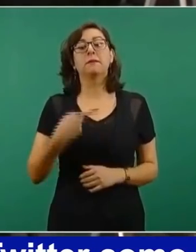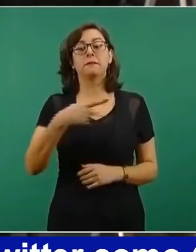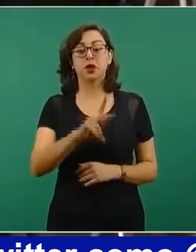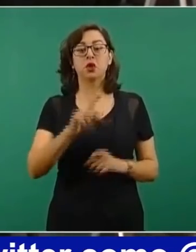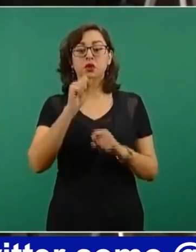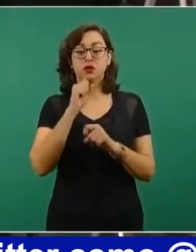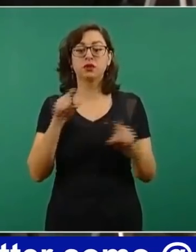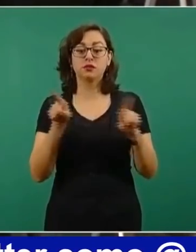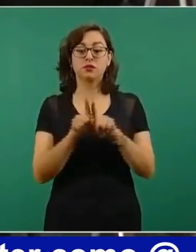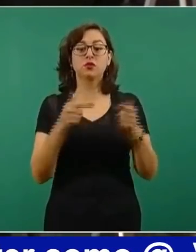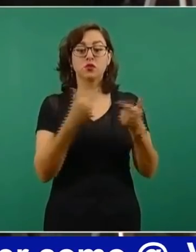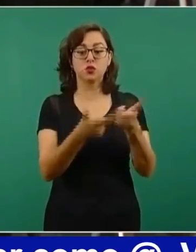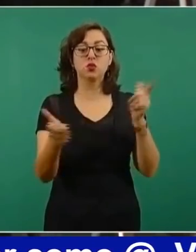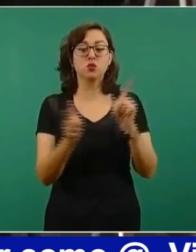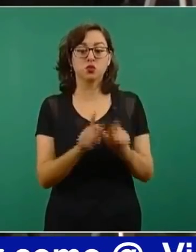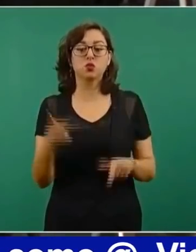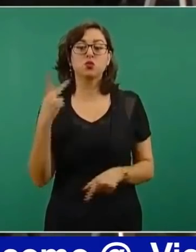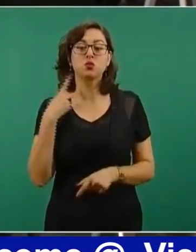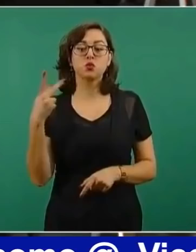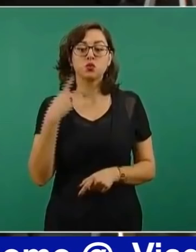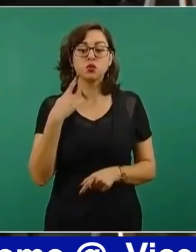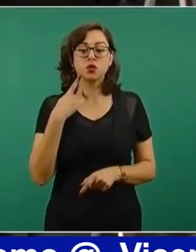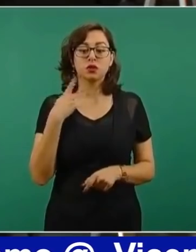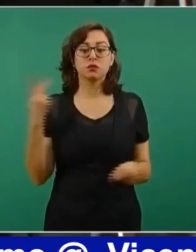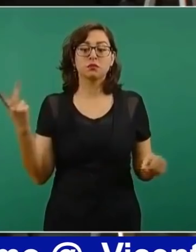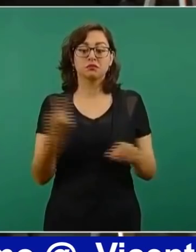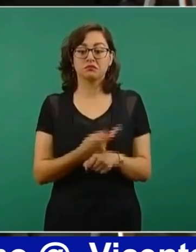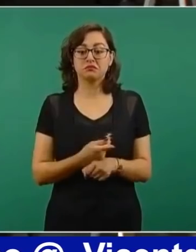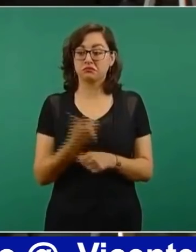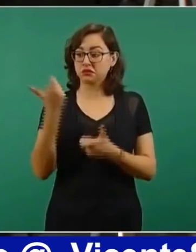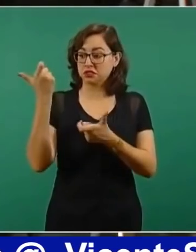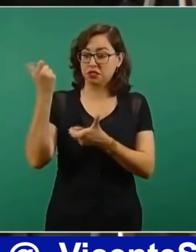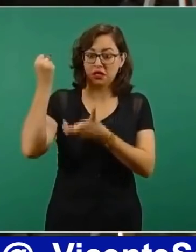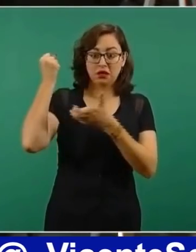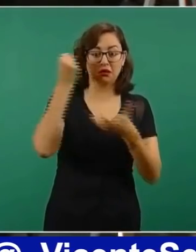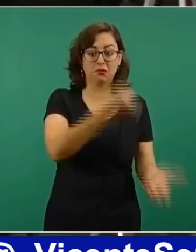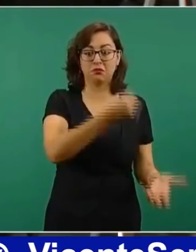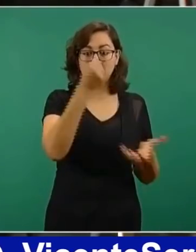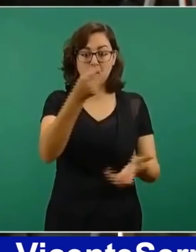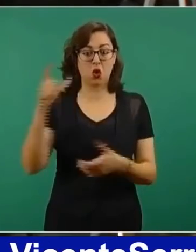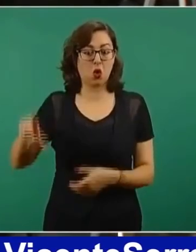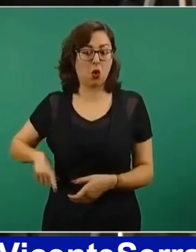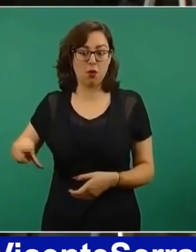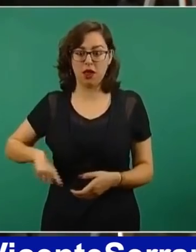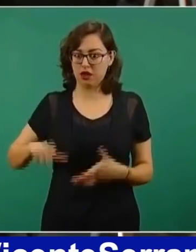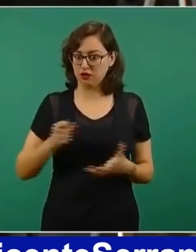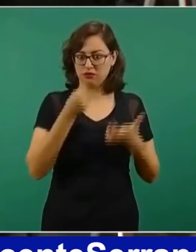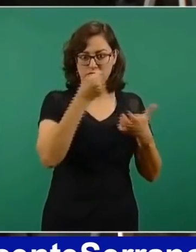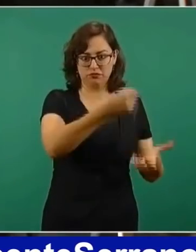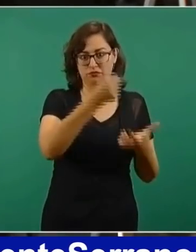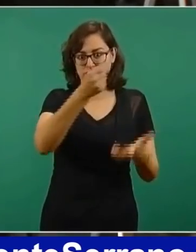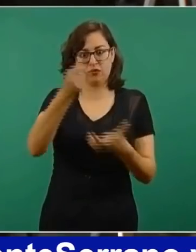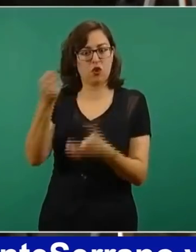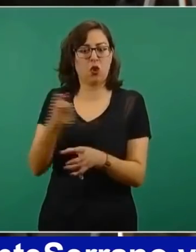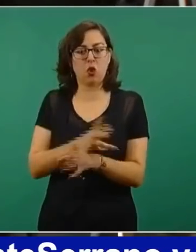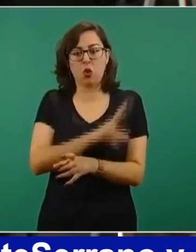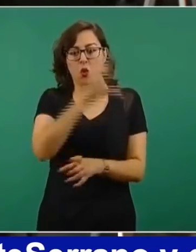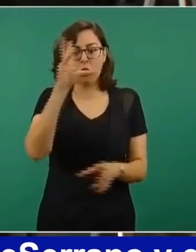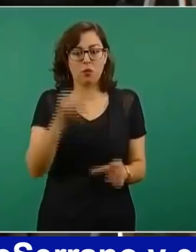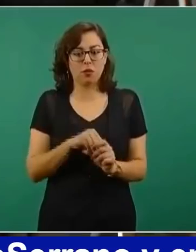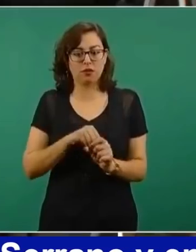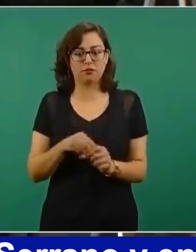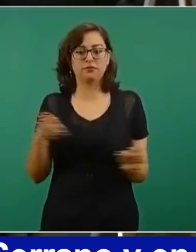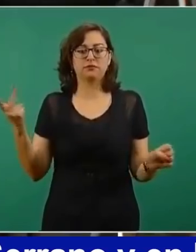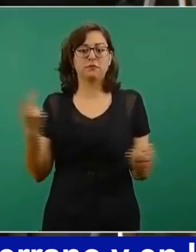entes públicos, generan, todos sus ingresos son del gobierno. Entonces, ahí hay una situación de los